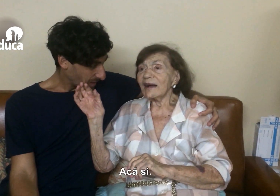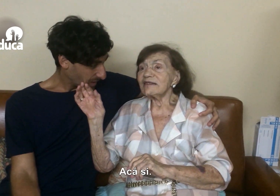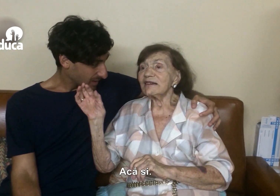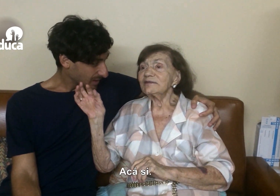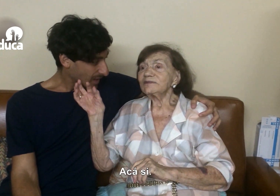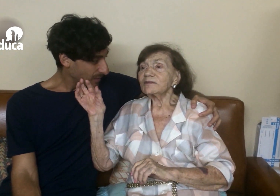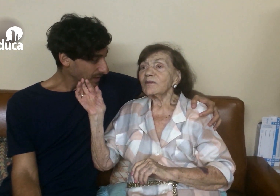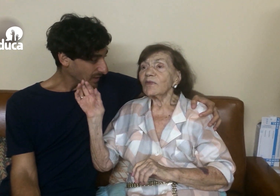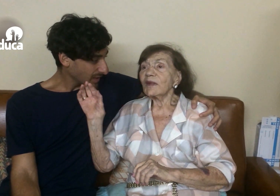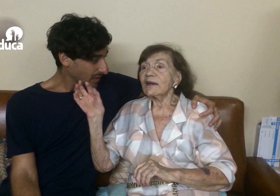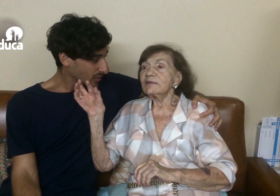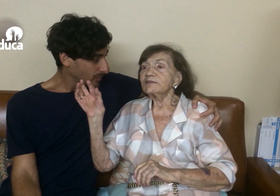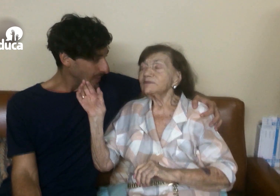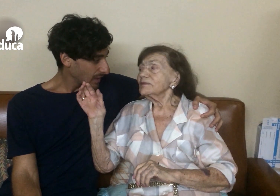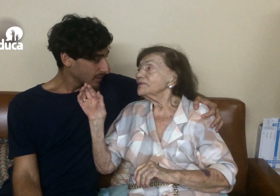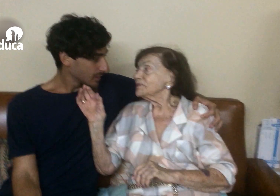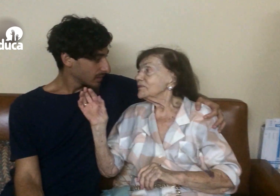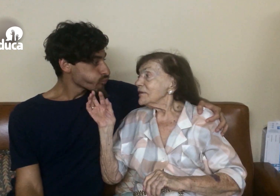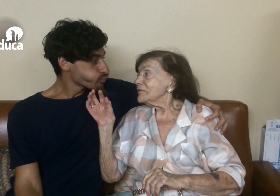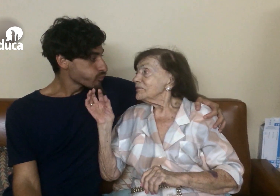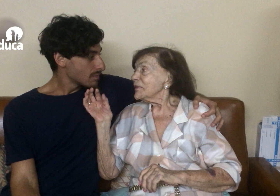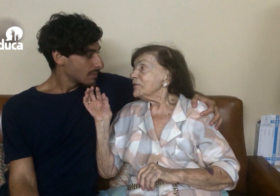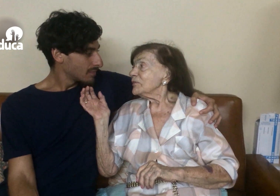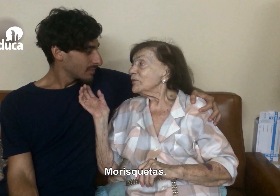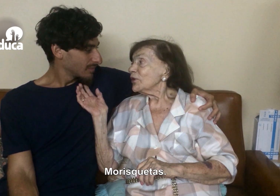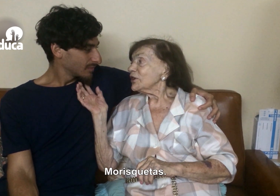ves? Acá sí. A ver, ¿qué te hago? Mirá.